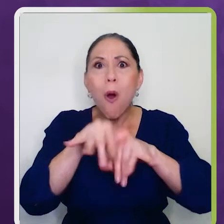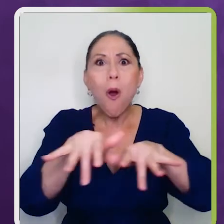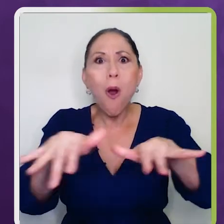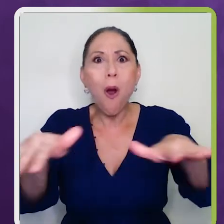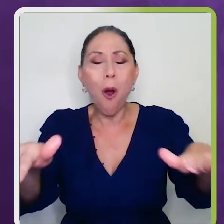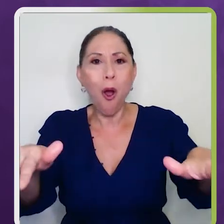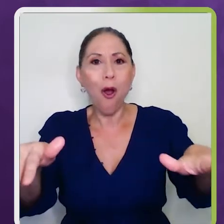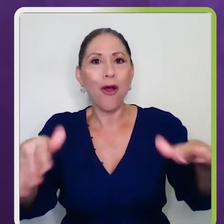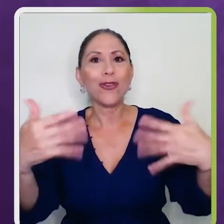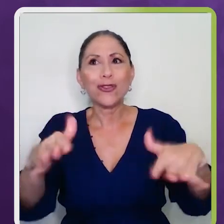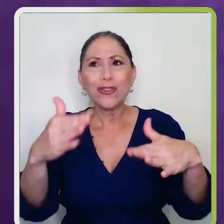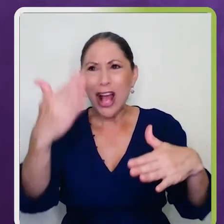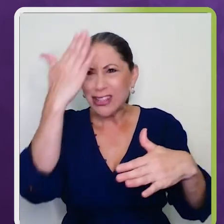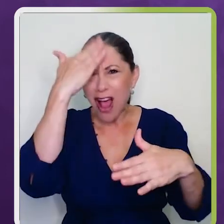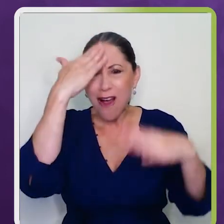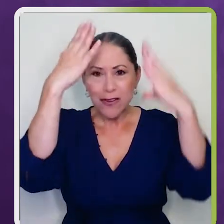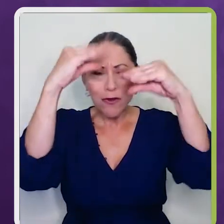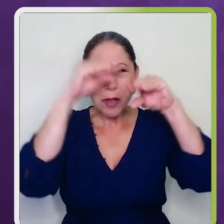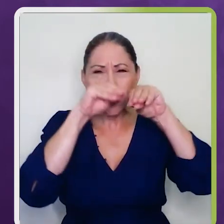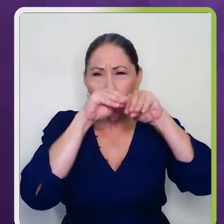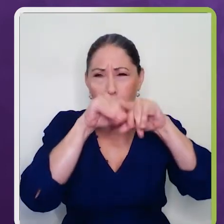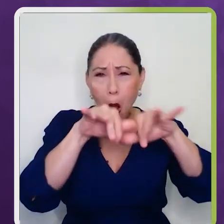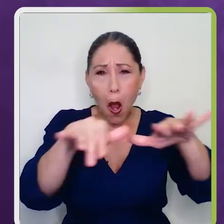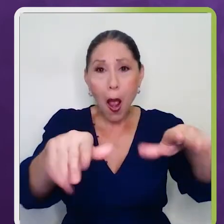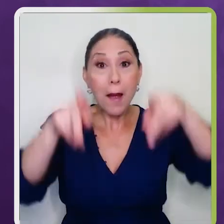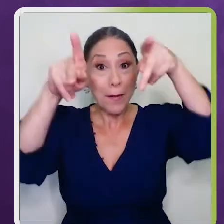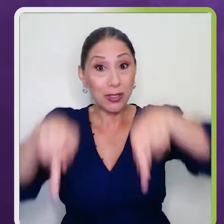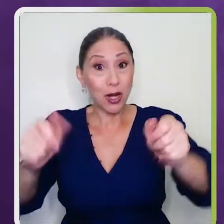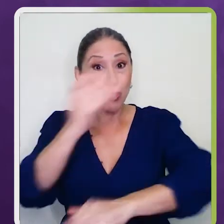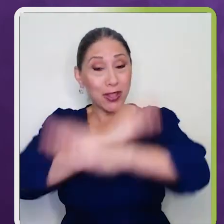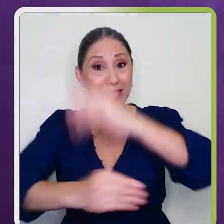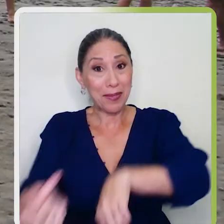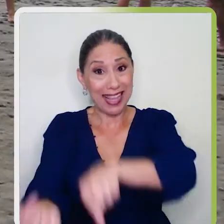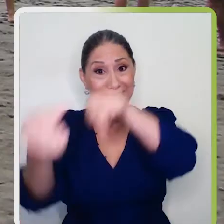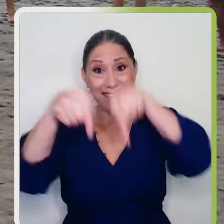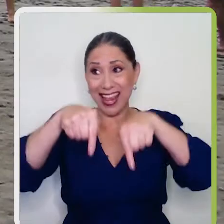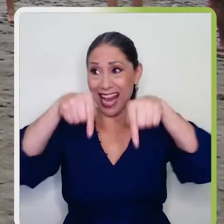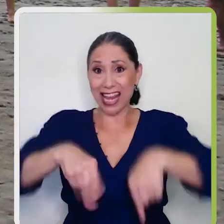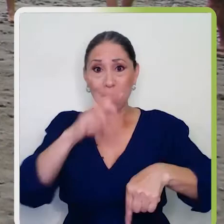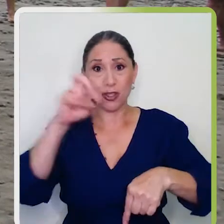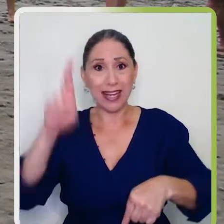con discapacidad que vienen y disfrutan Costa Rica como lo disfrutan,